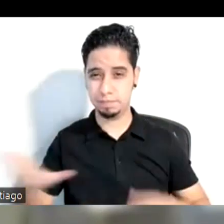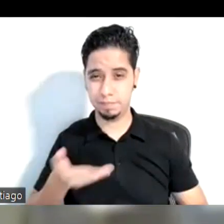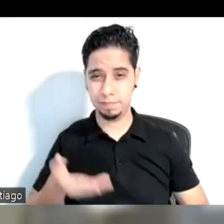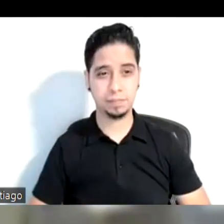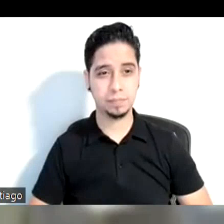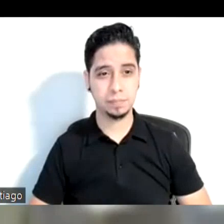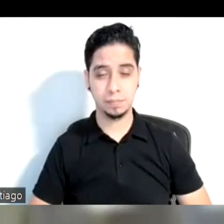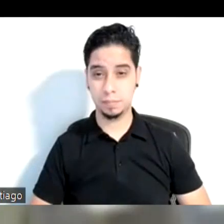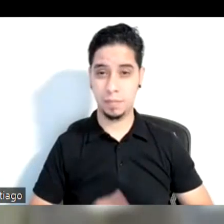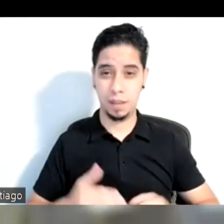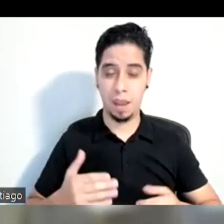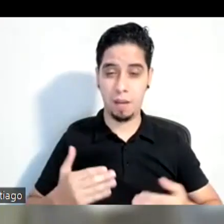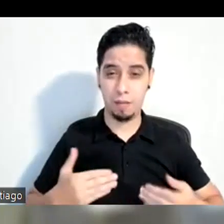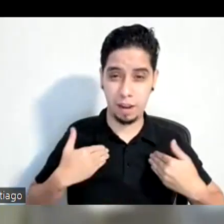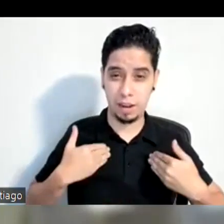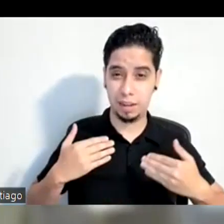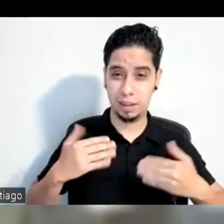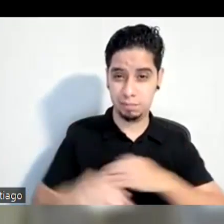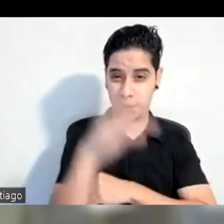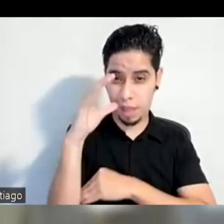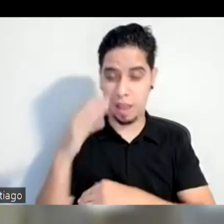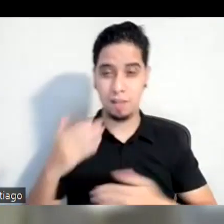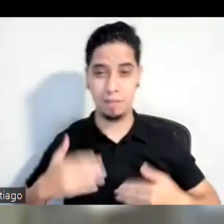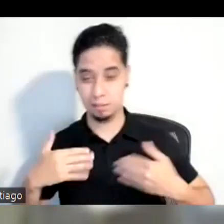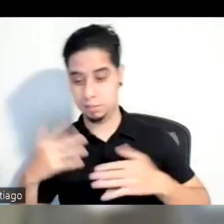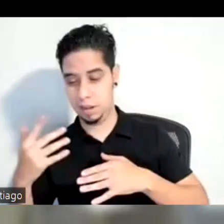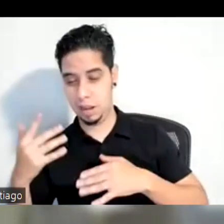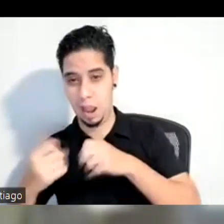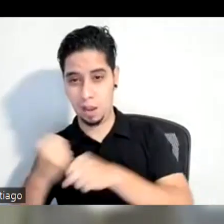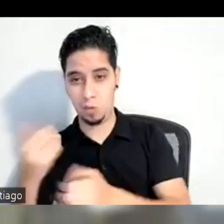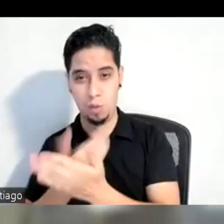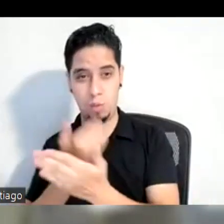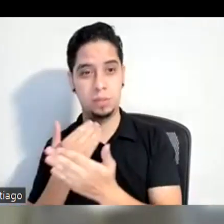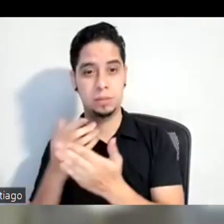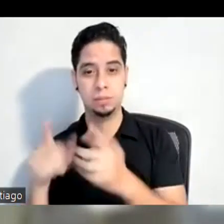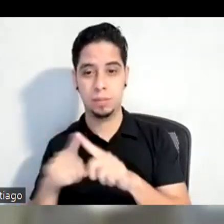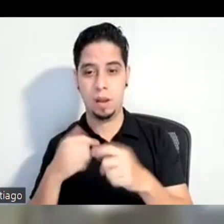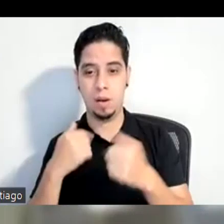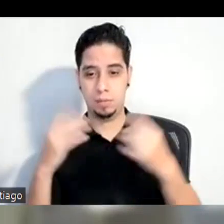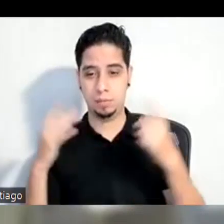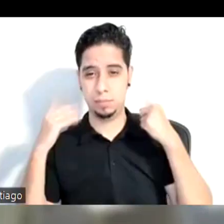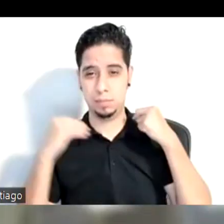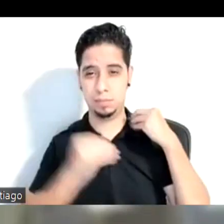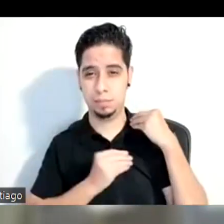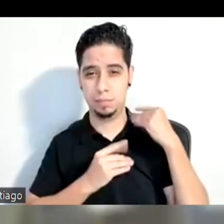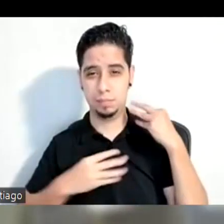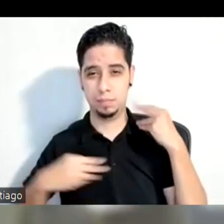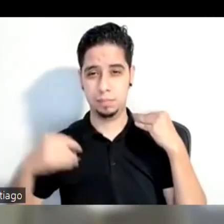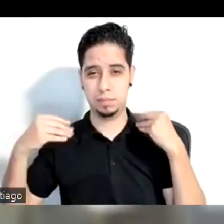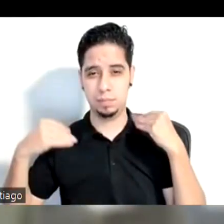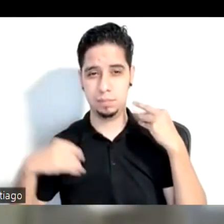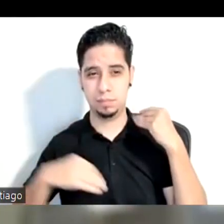feliz año nuevo. Feliz año nuevo, el próximo. Prende la lucecita. Ay, Dios mío, se le perdió. Déjame ver si yo puedo prender el